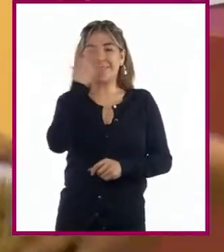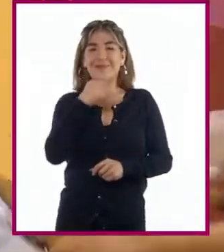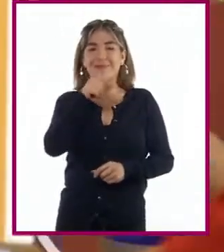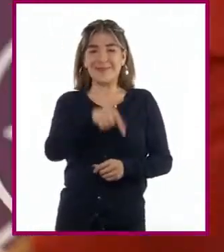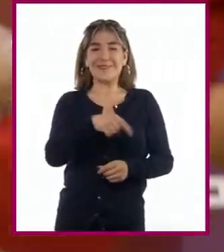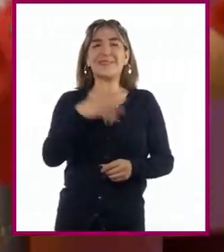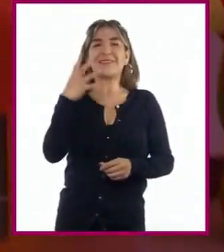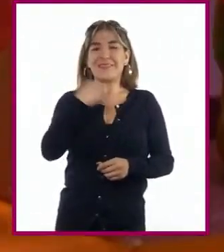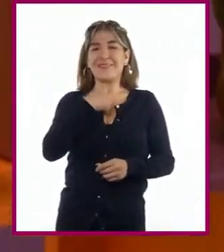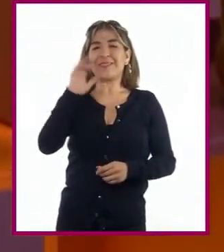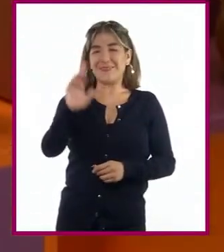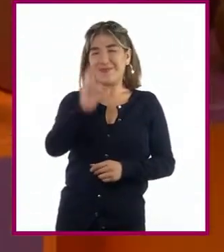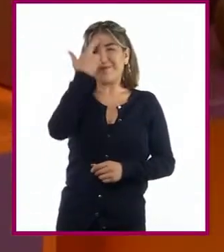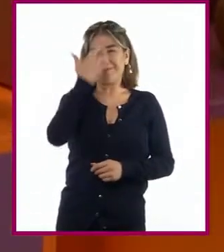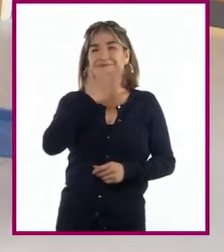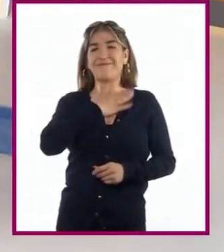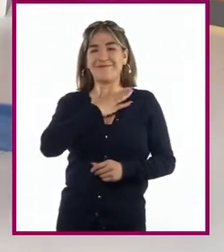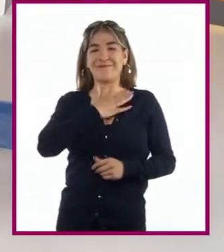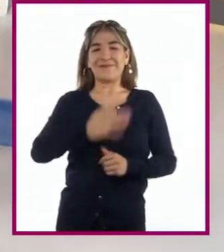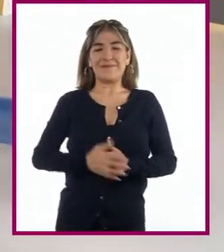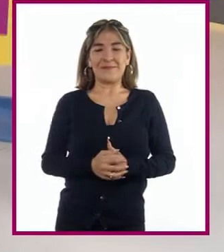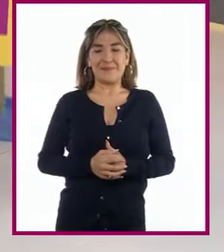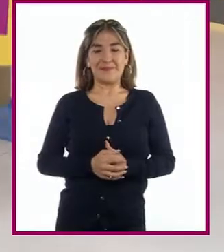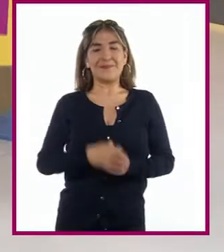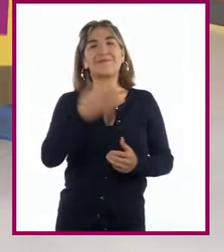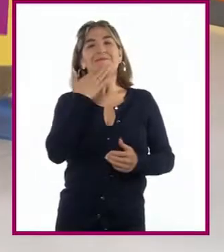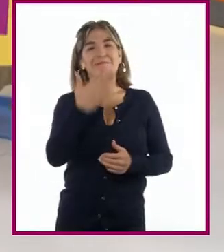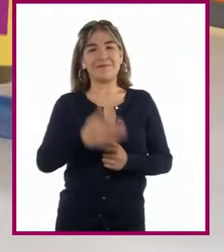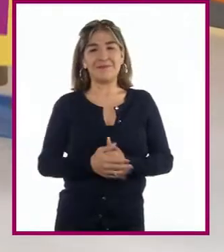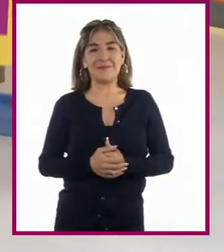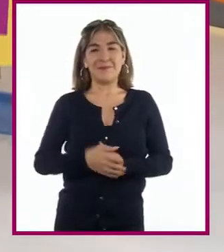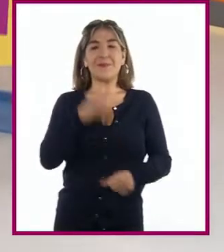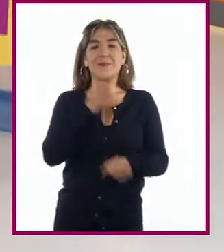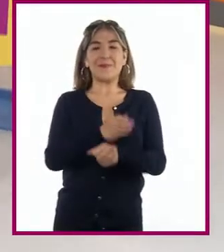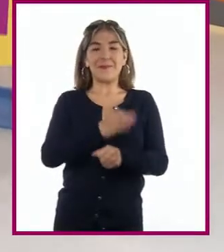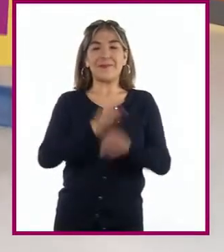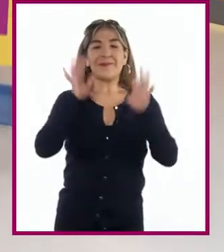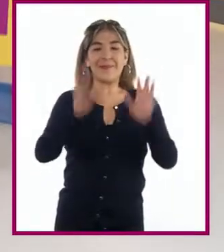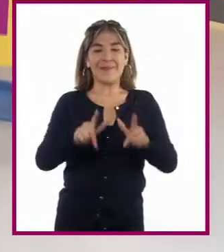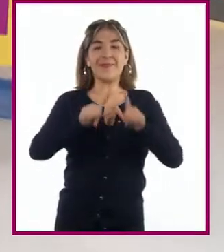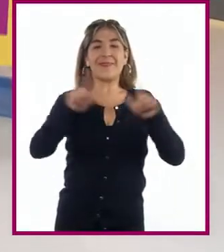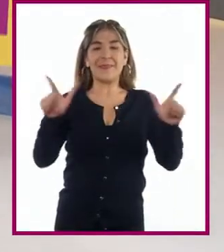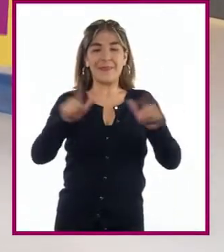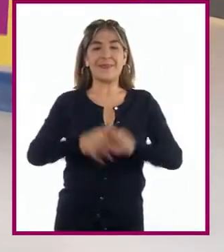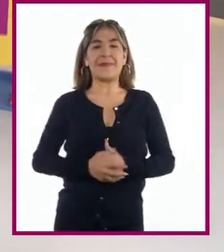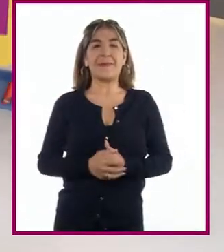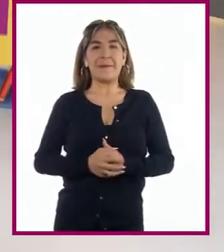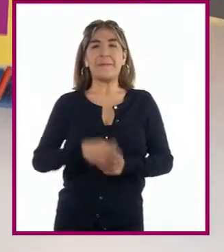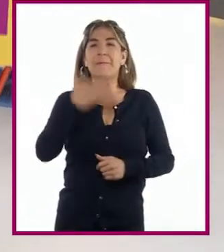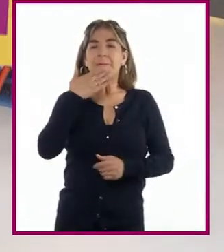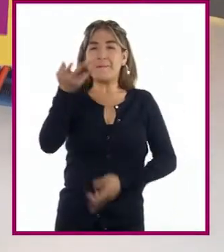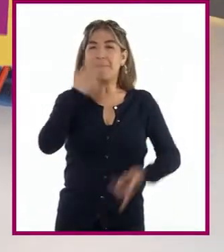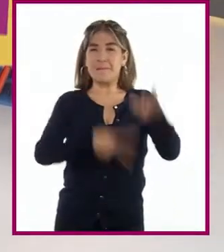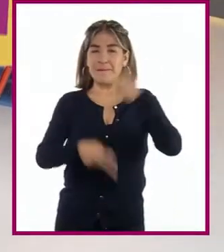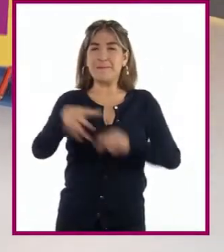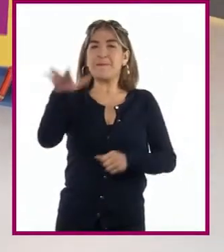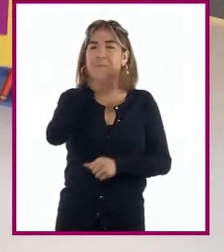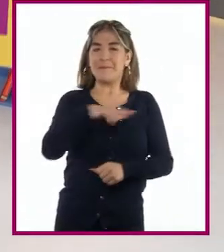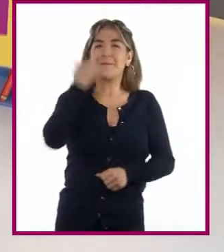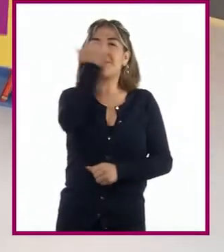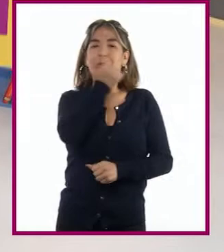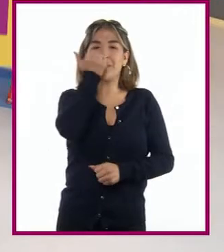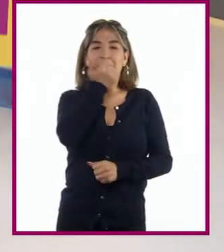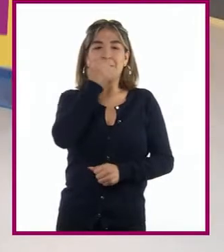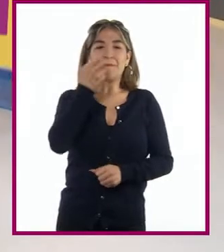muy apreciado que tengo. Muy bien, pues ya estamos listos para dar ahora sí la bienvenida a nuestras alumnas